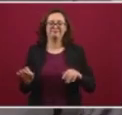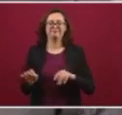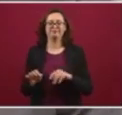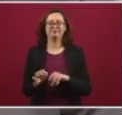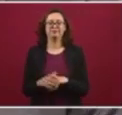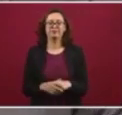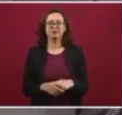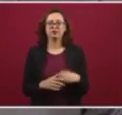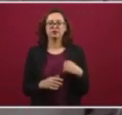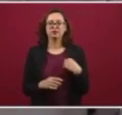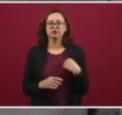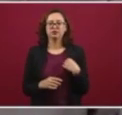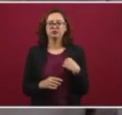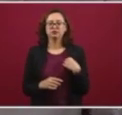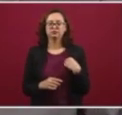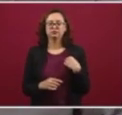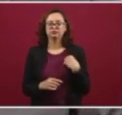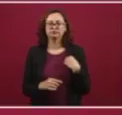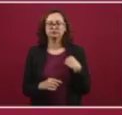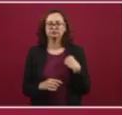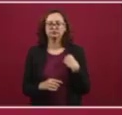porque no hay